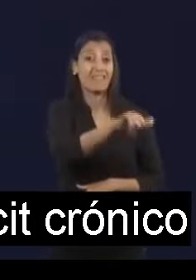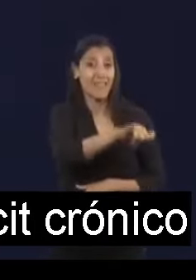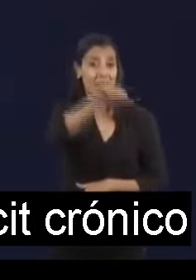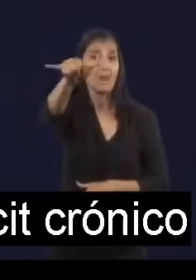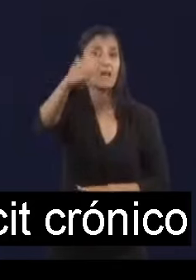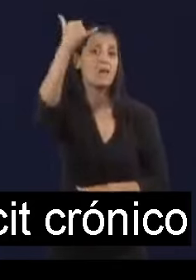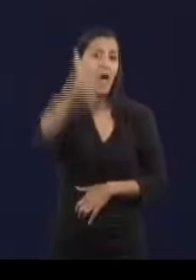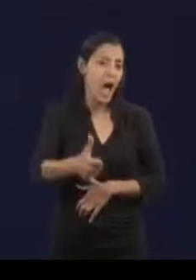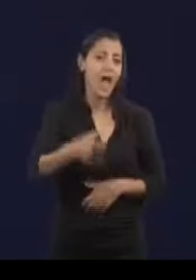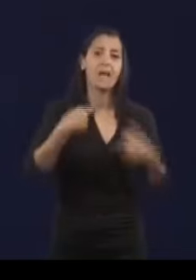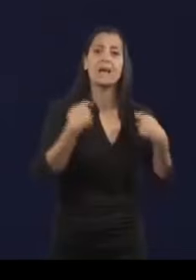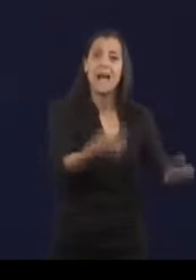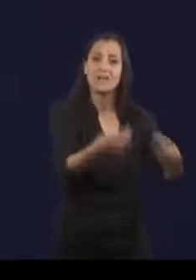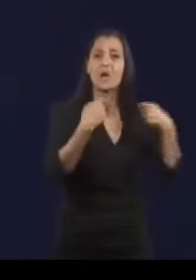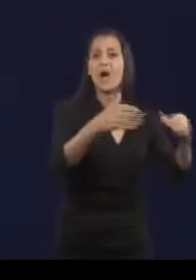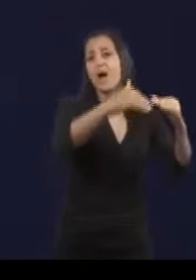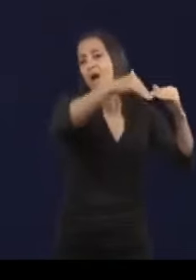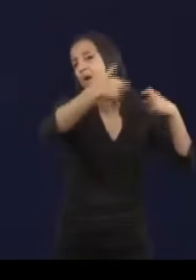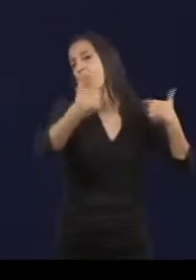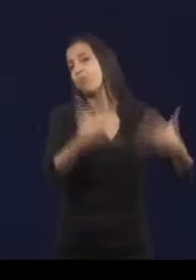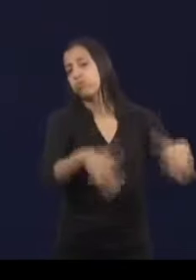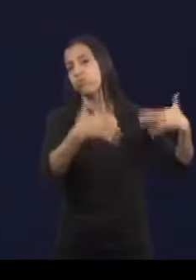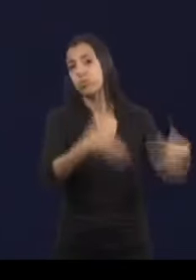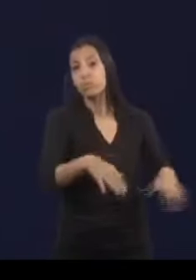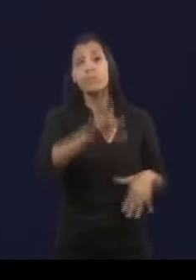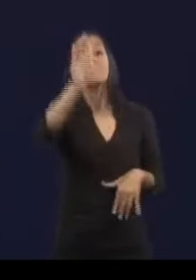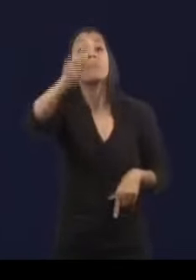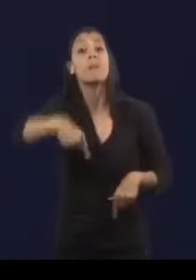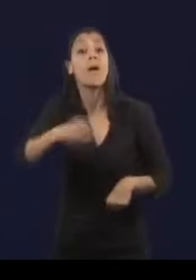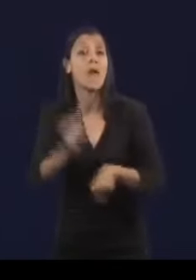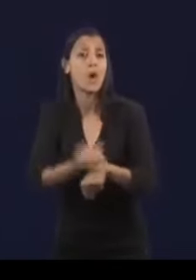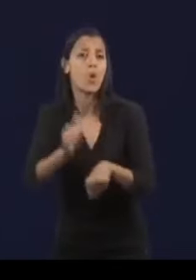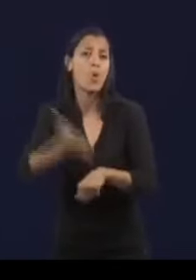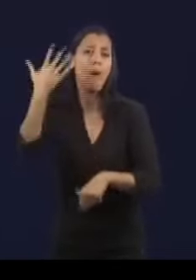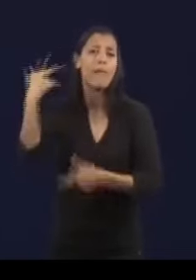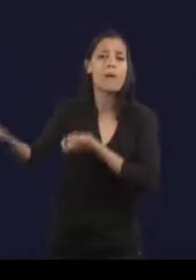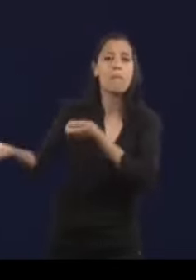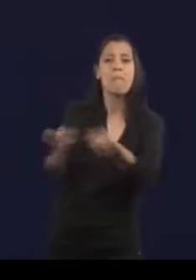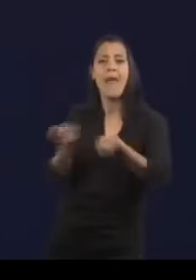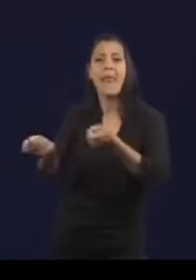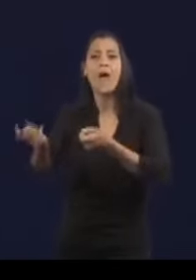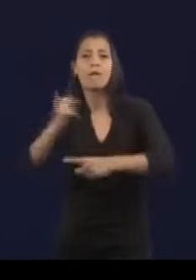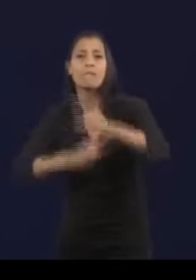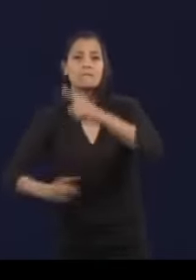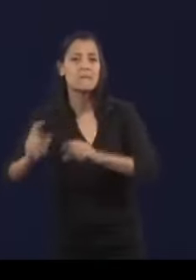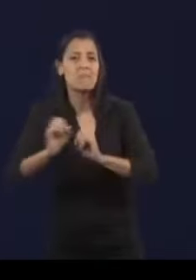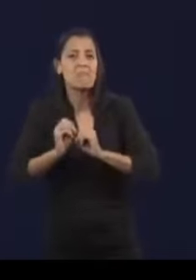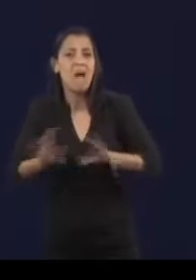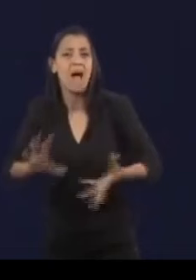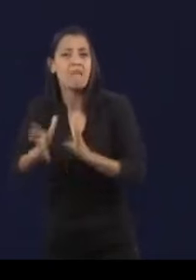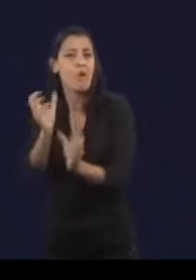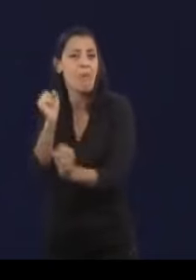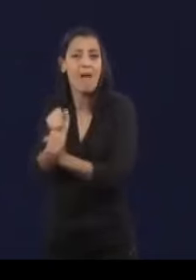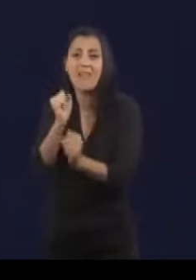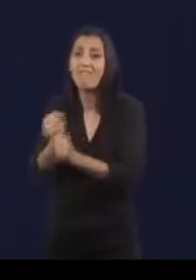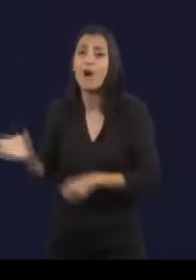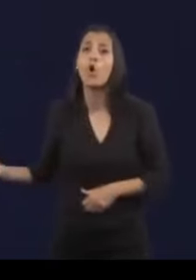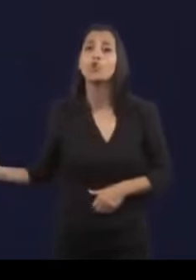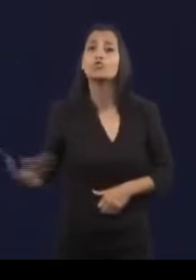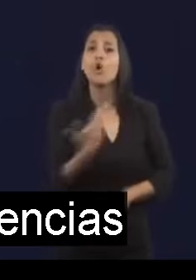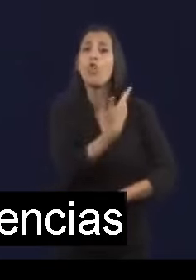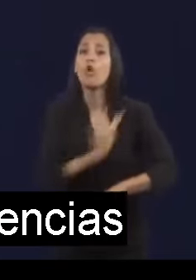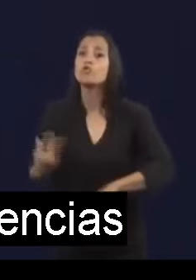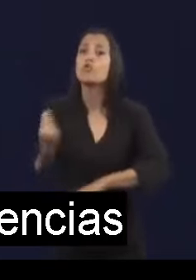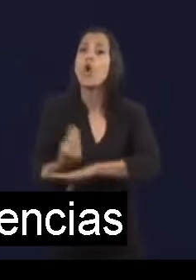pobre podía comprar exactamente el doble de alimentos en la Argentina ropa y todos los rubros que se te ocurran Y para dónde van esos